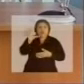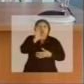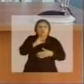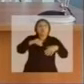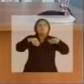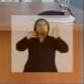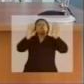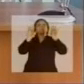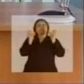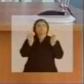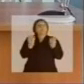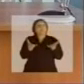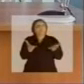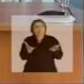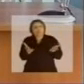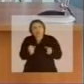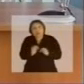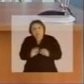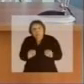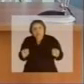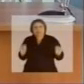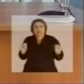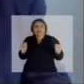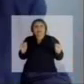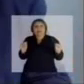o porque tal vez